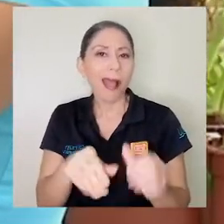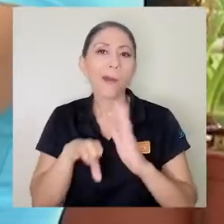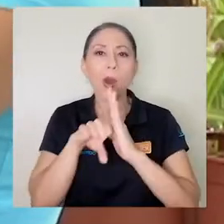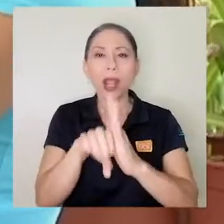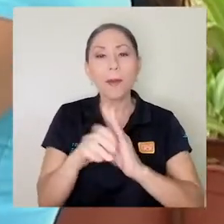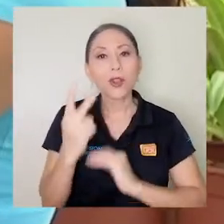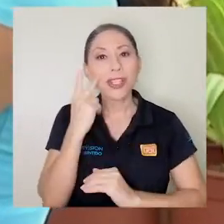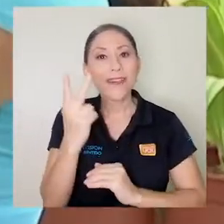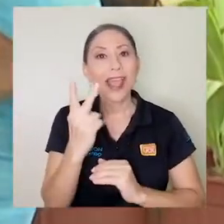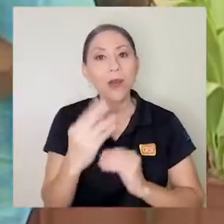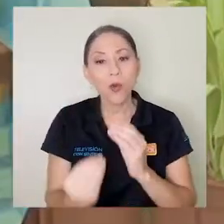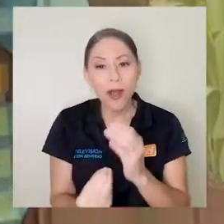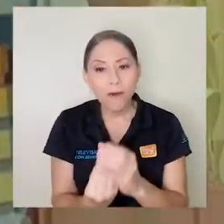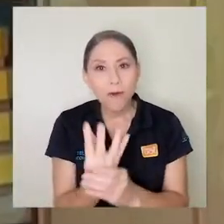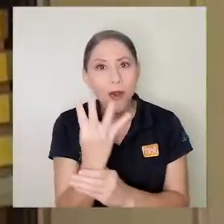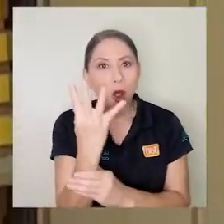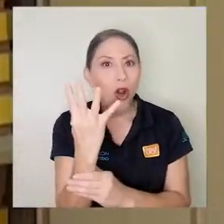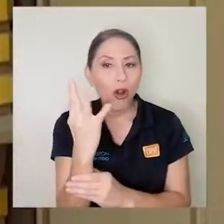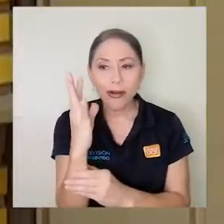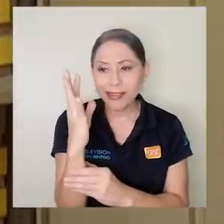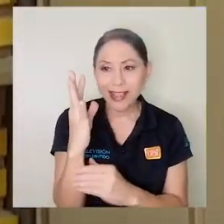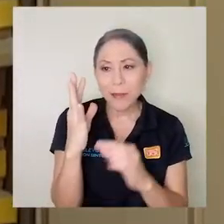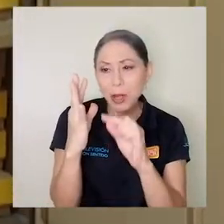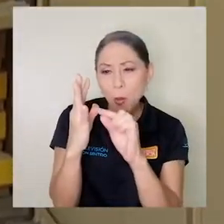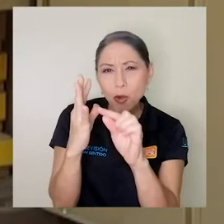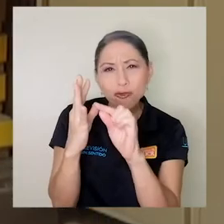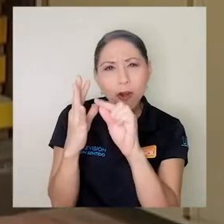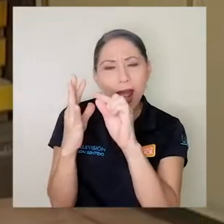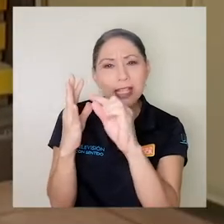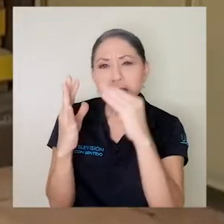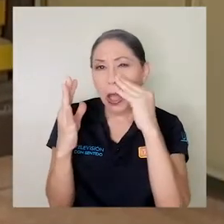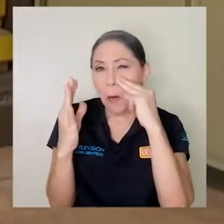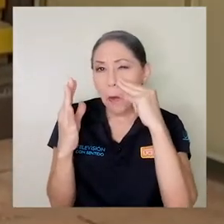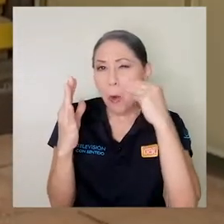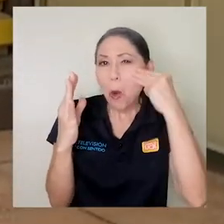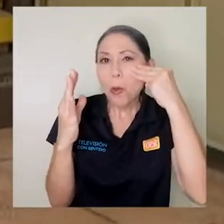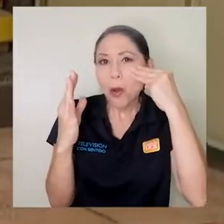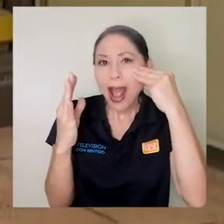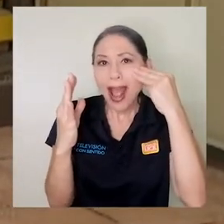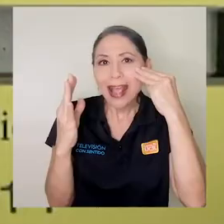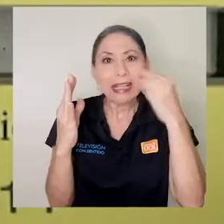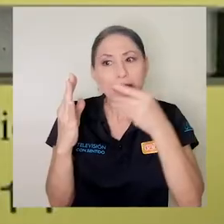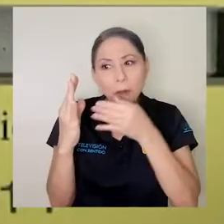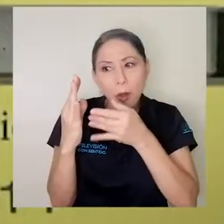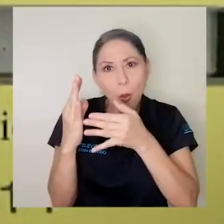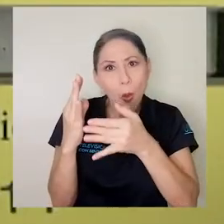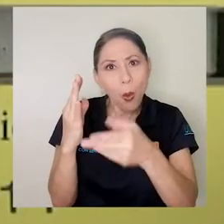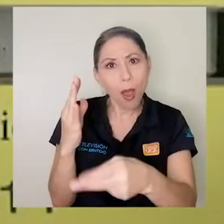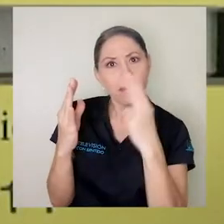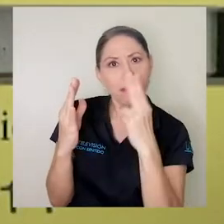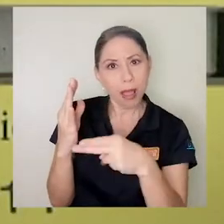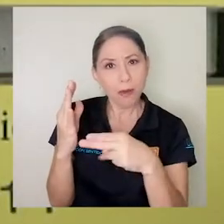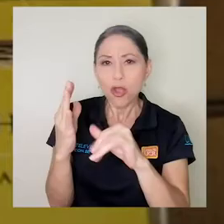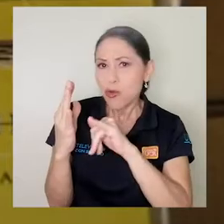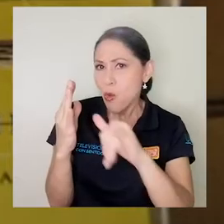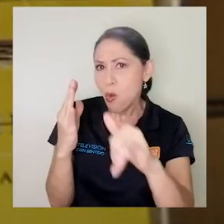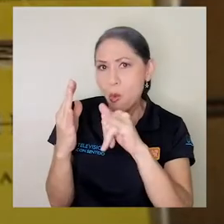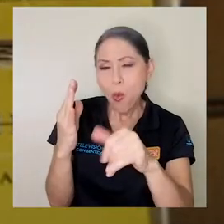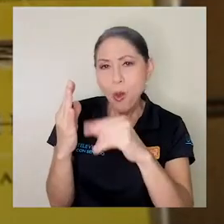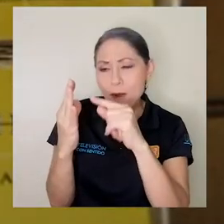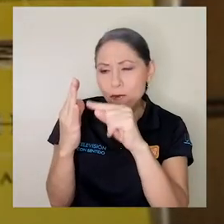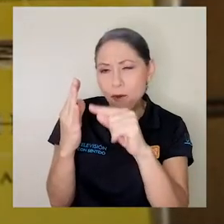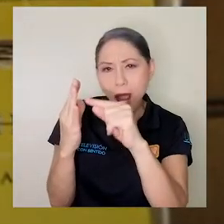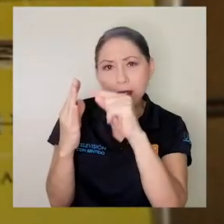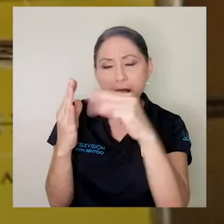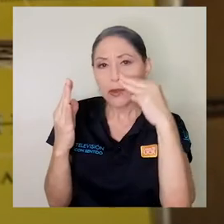ejemplo, que una especie siempre tiene rayas púrpura, por ejemplo. Y todas las plantas que usted ve de esa especie tienen flores con